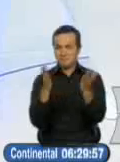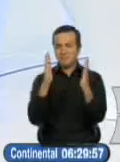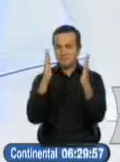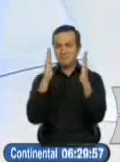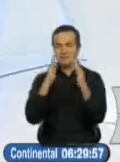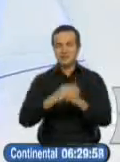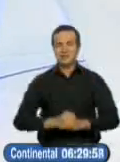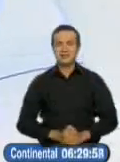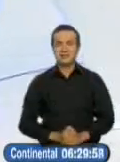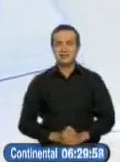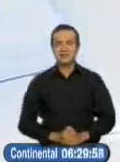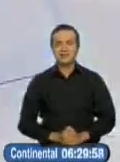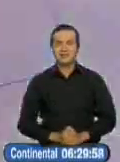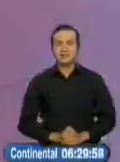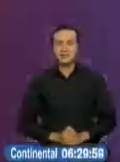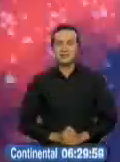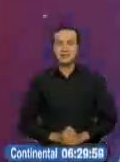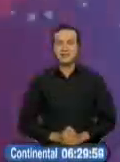7.